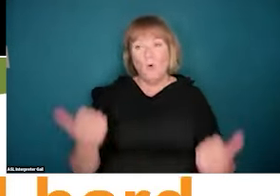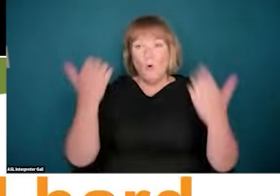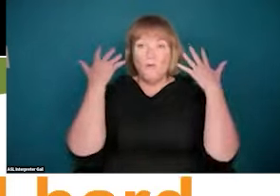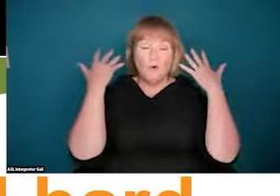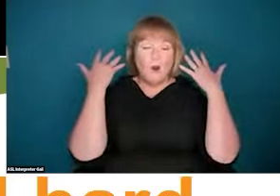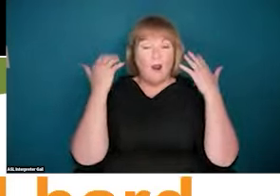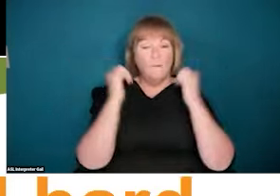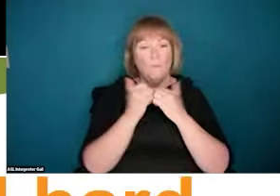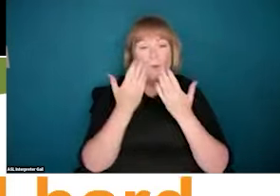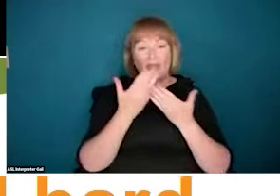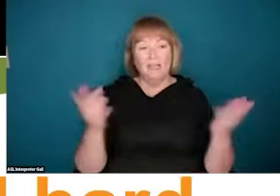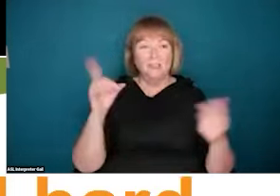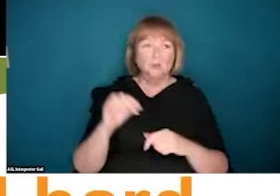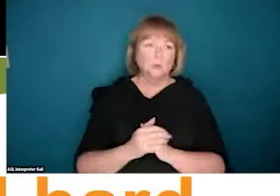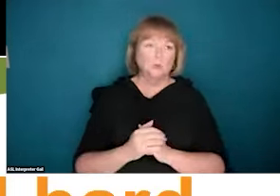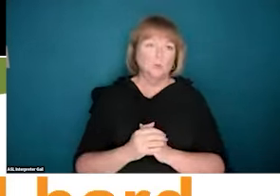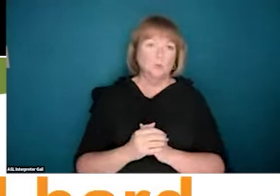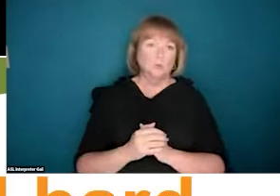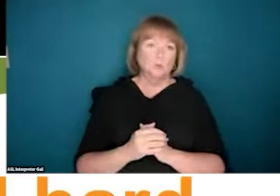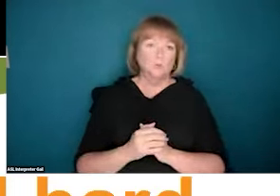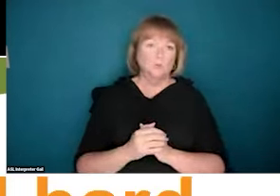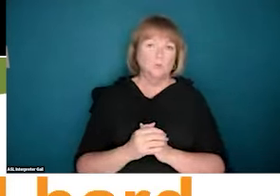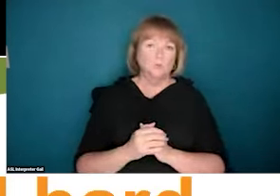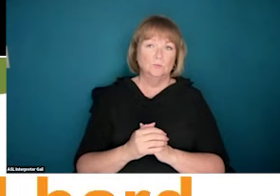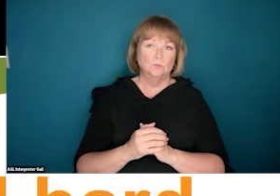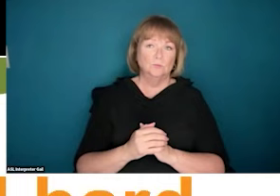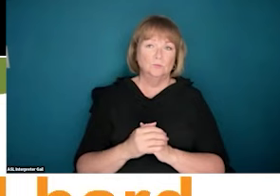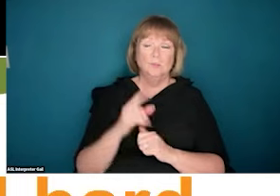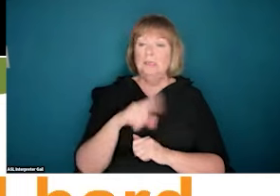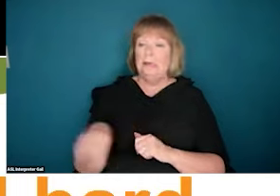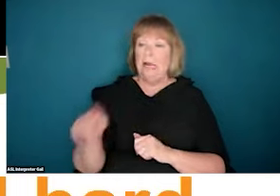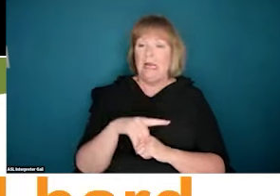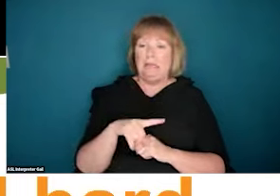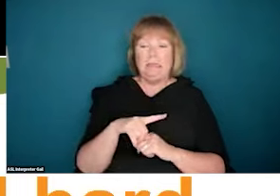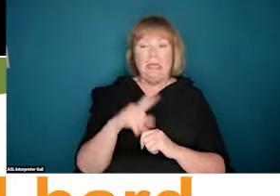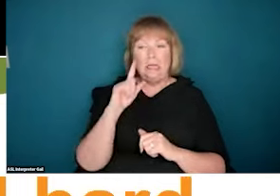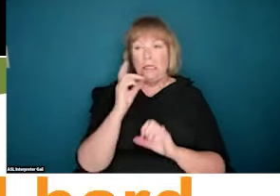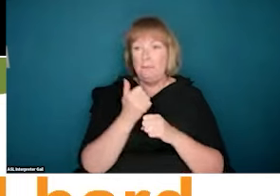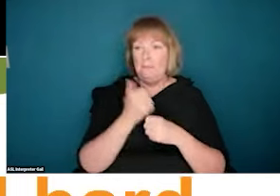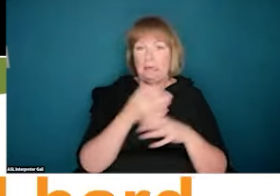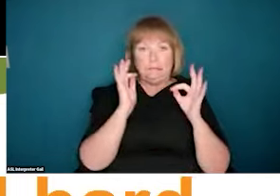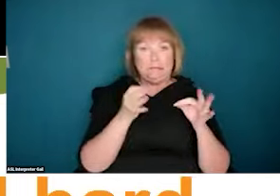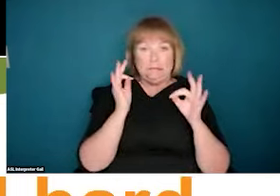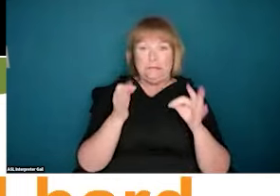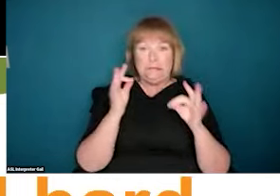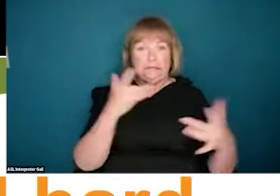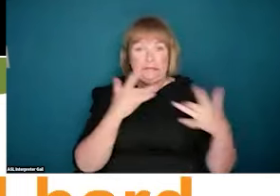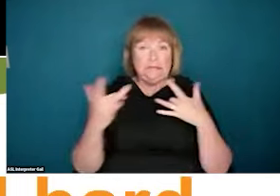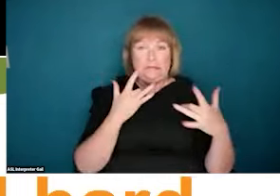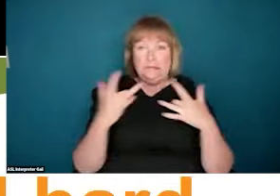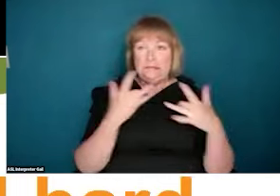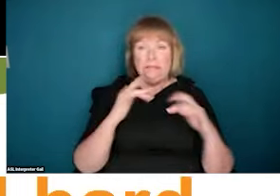las familias muy pronto se pueden poner muy abrumados, o sea, muy